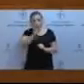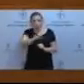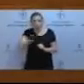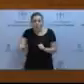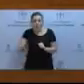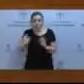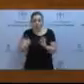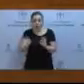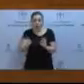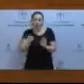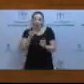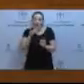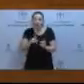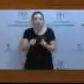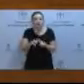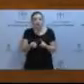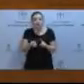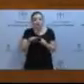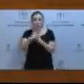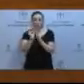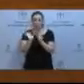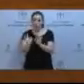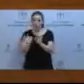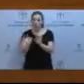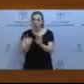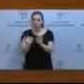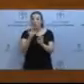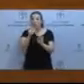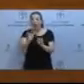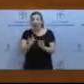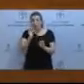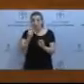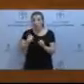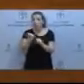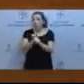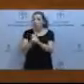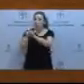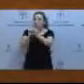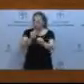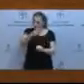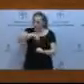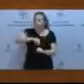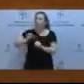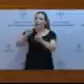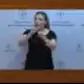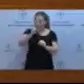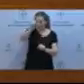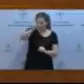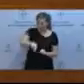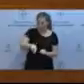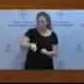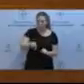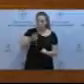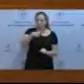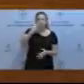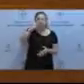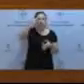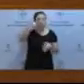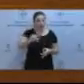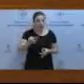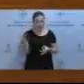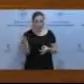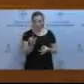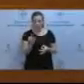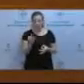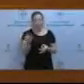encuentran ahora mismo en esta situación. Aparte del empleo protegido, que nosotros también lo defendemos, nosotros creemos que hay que darles